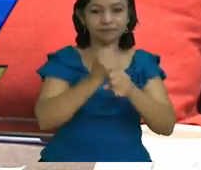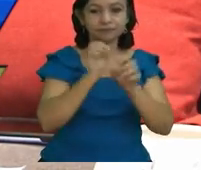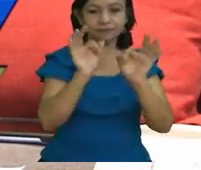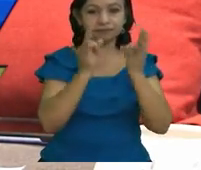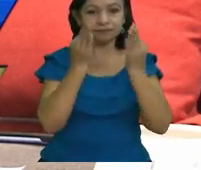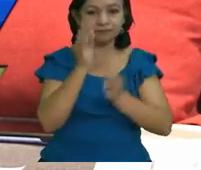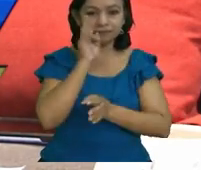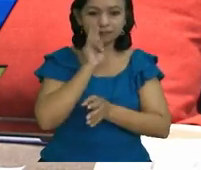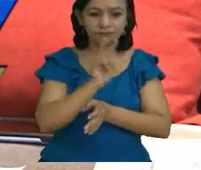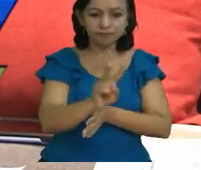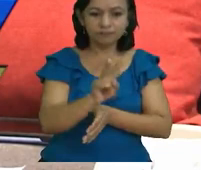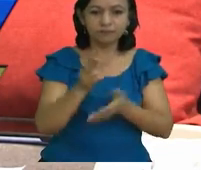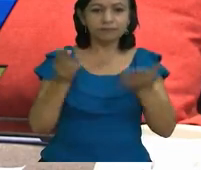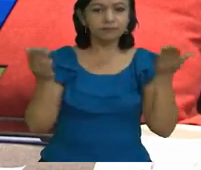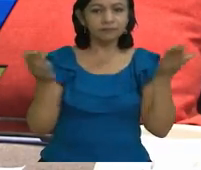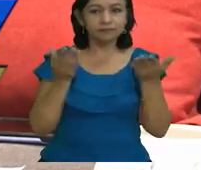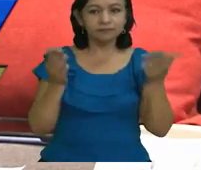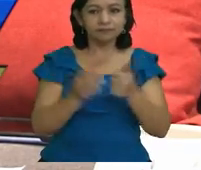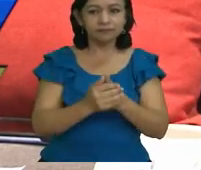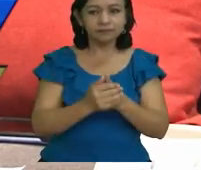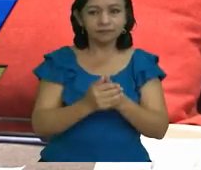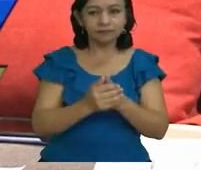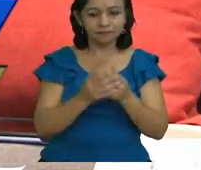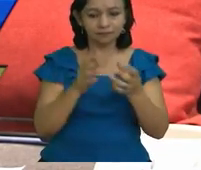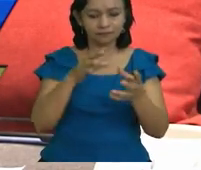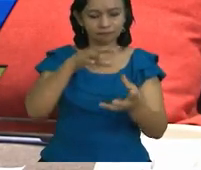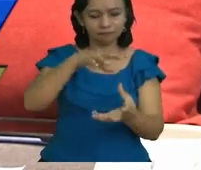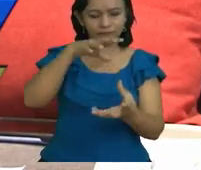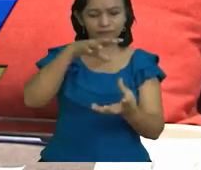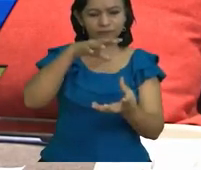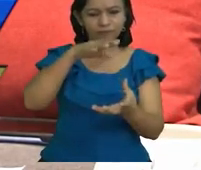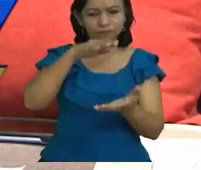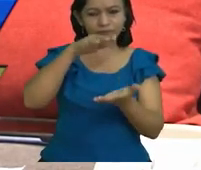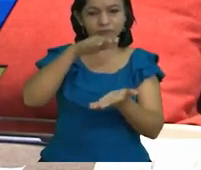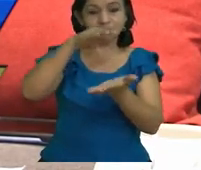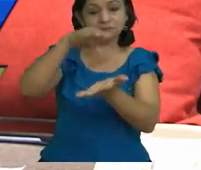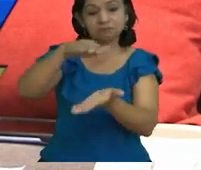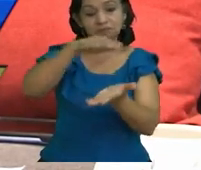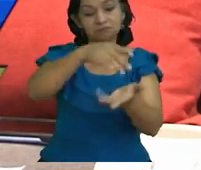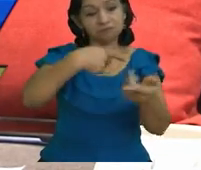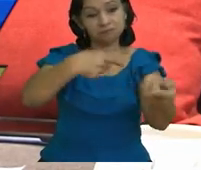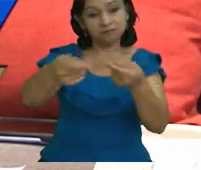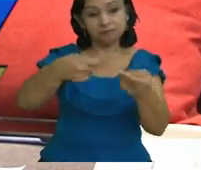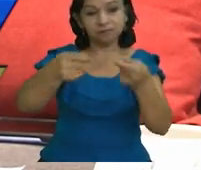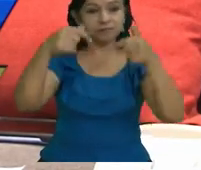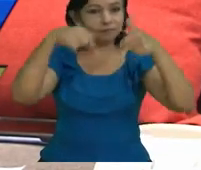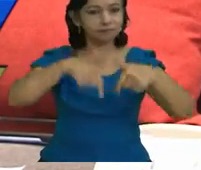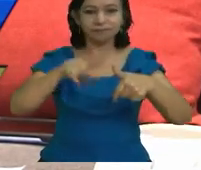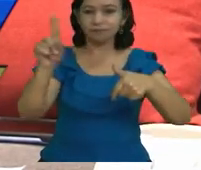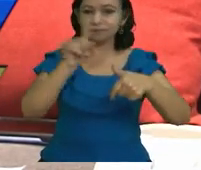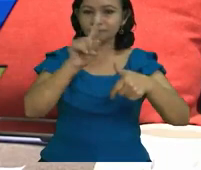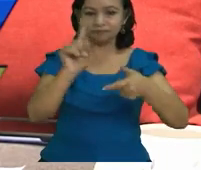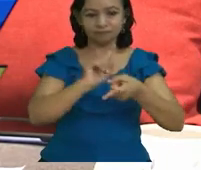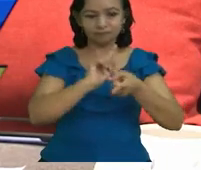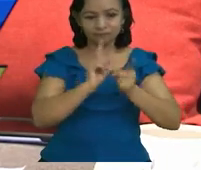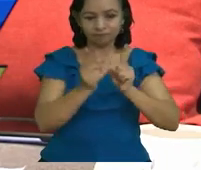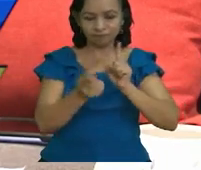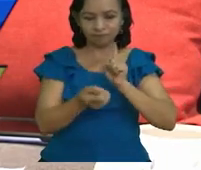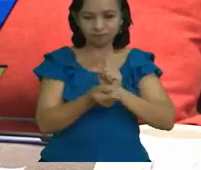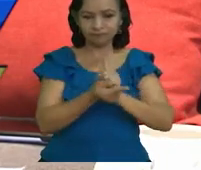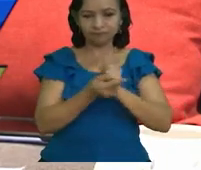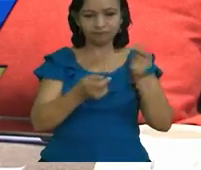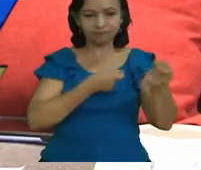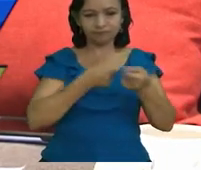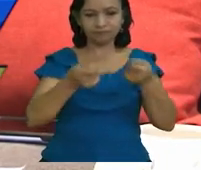que sacaba sus mazorcas de cacao, las libritas, o lo que sacaban, lo vendían, ahora lo transforman. Ahora